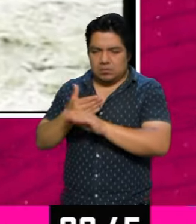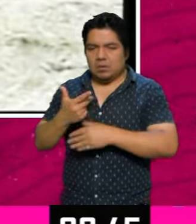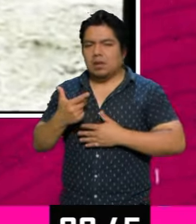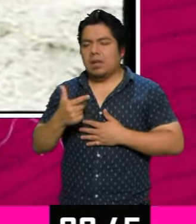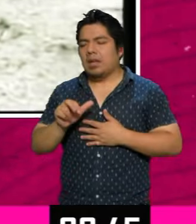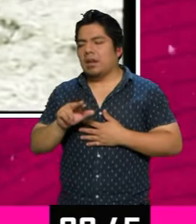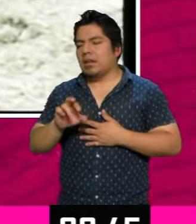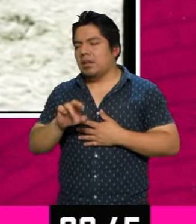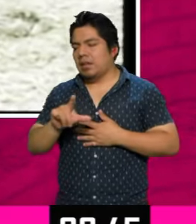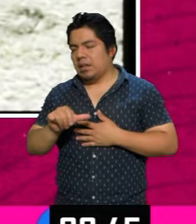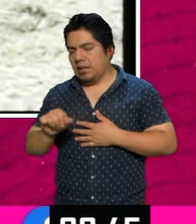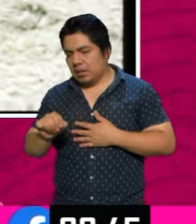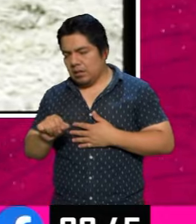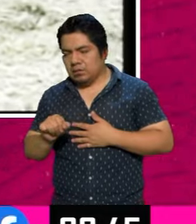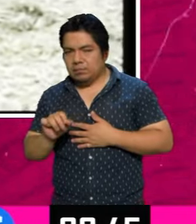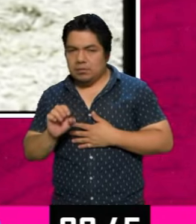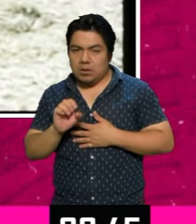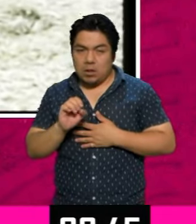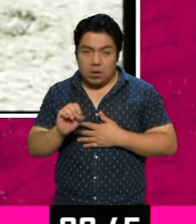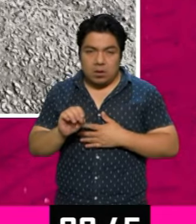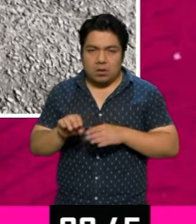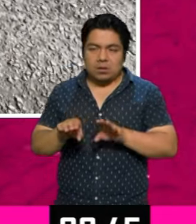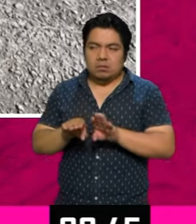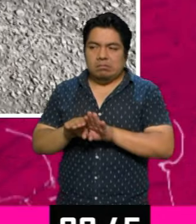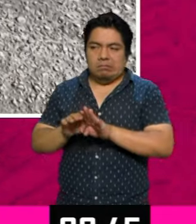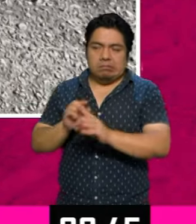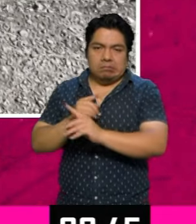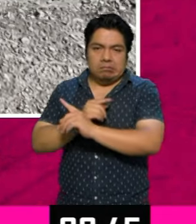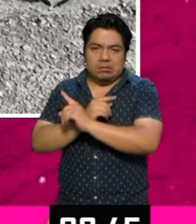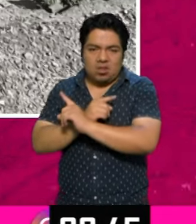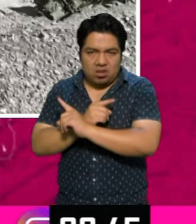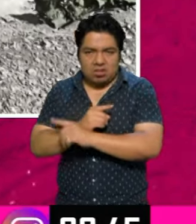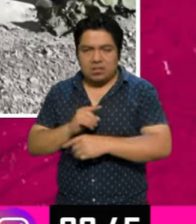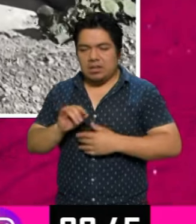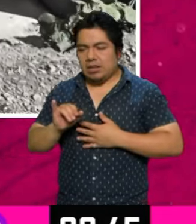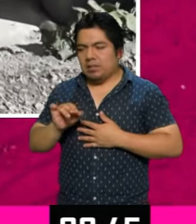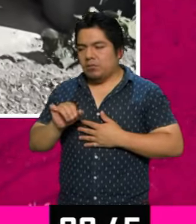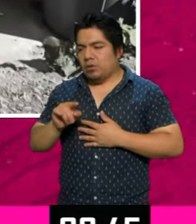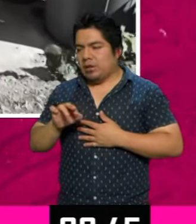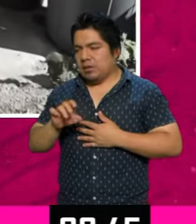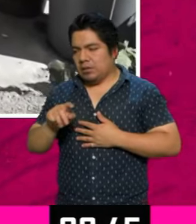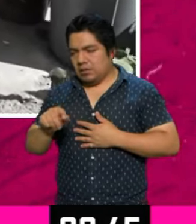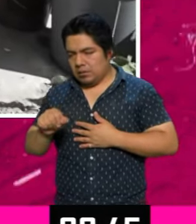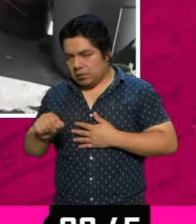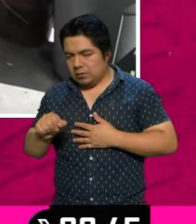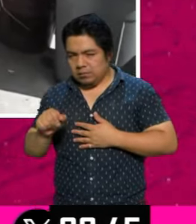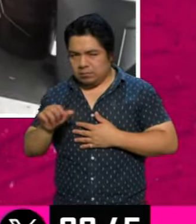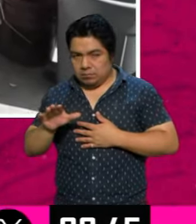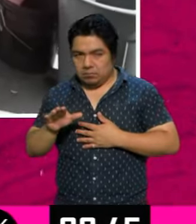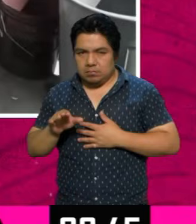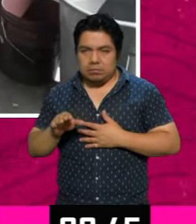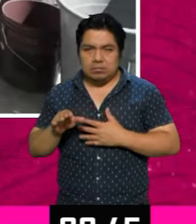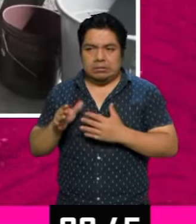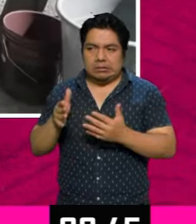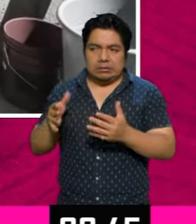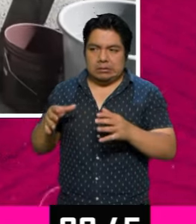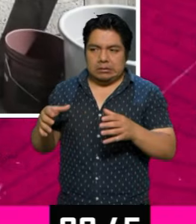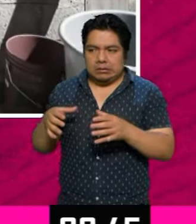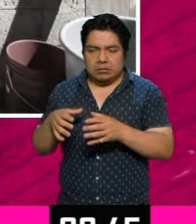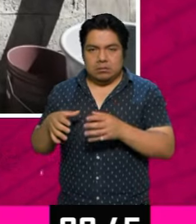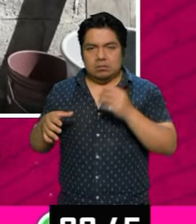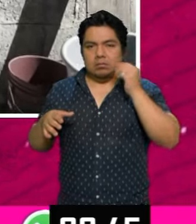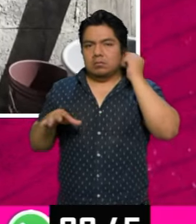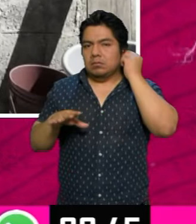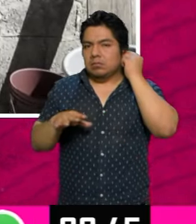antiguerrilleras o como contrainsurgentes, digamos, que así las llamó el gobierno federal, se hace esta cosa de creación